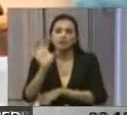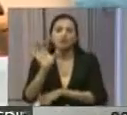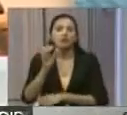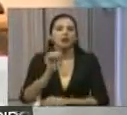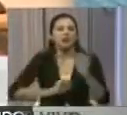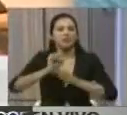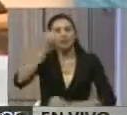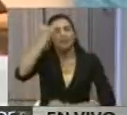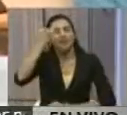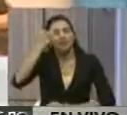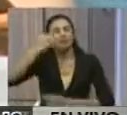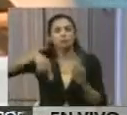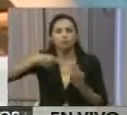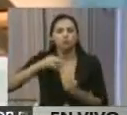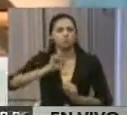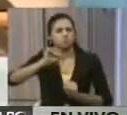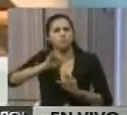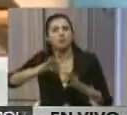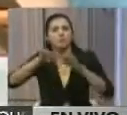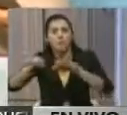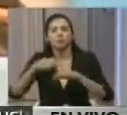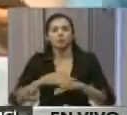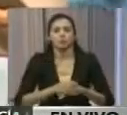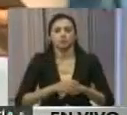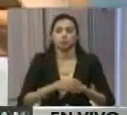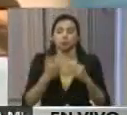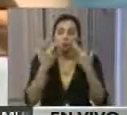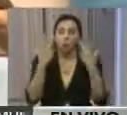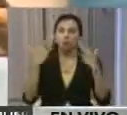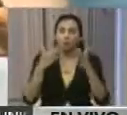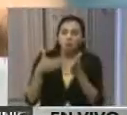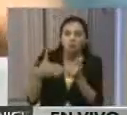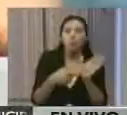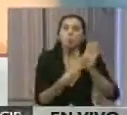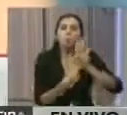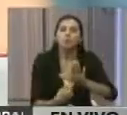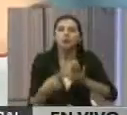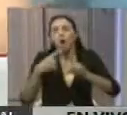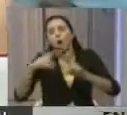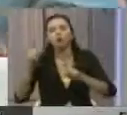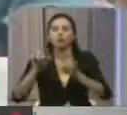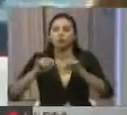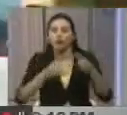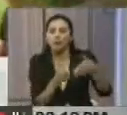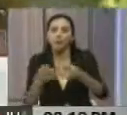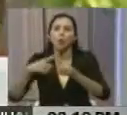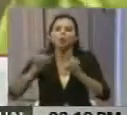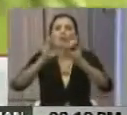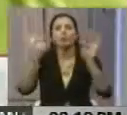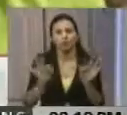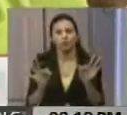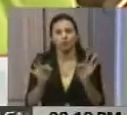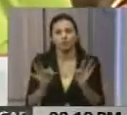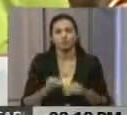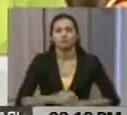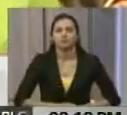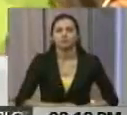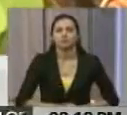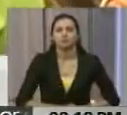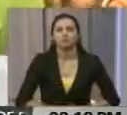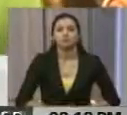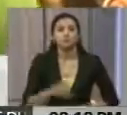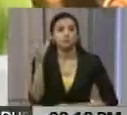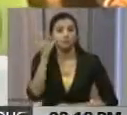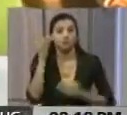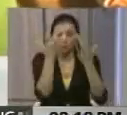ideas revolucionarias, de las ideas que están alumbrando un camino diferente al camino del capitalismo. Gracias, ministro. Muchas gracias. Escuchaban ustedes entonces